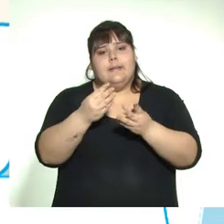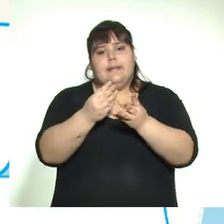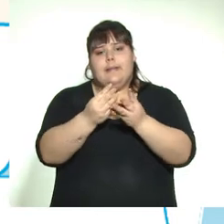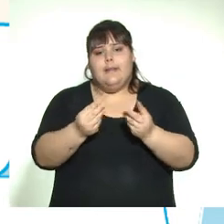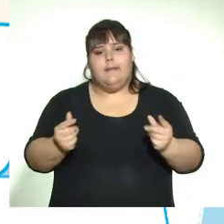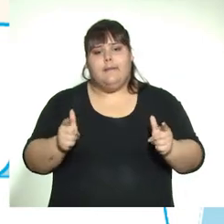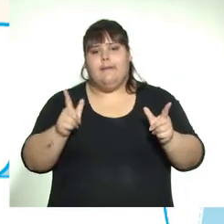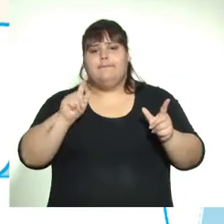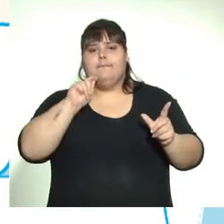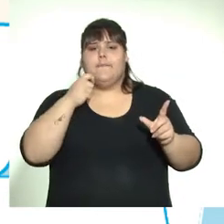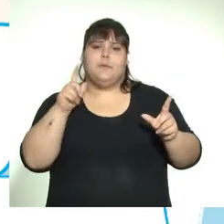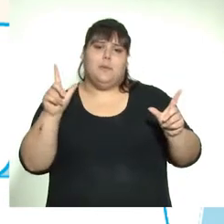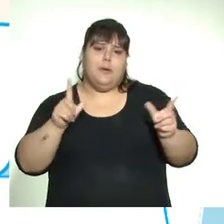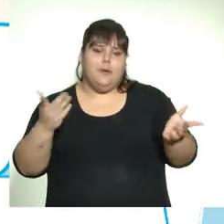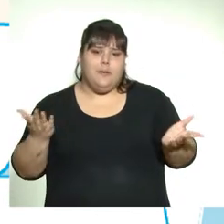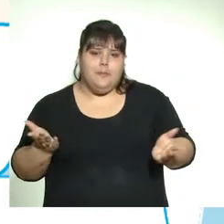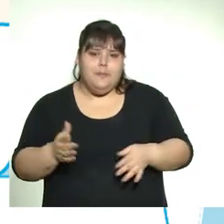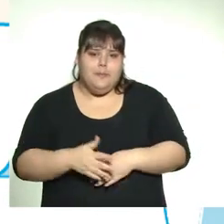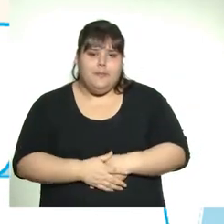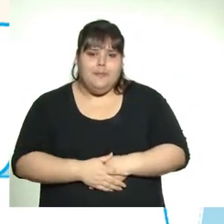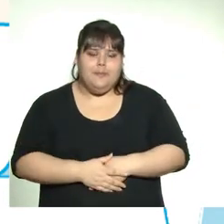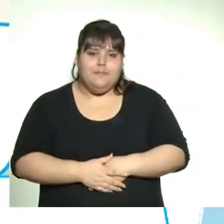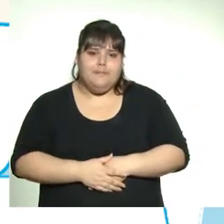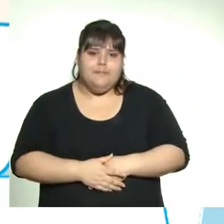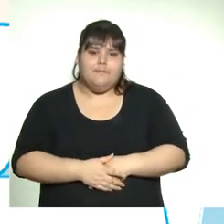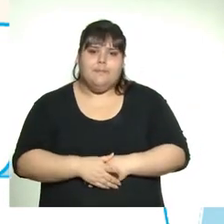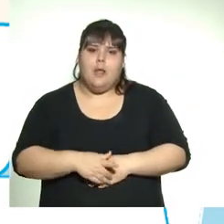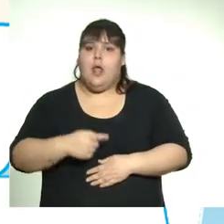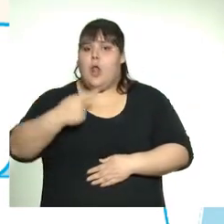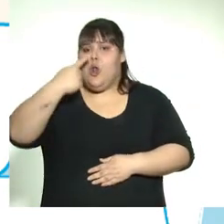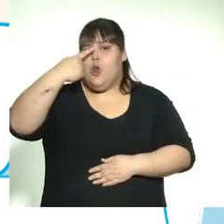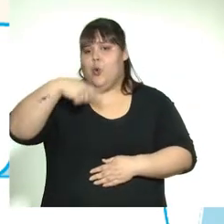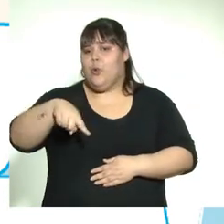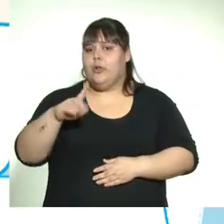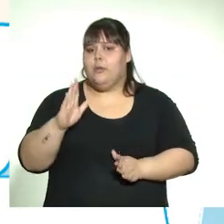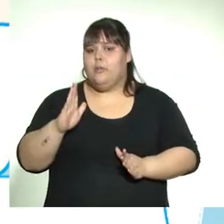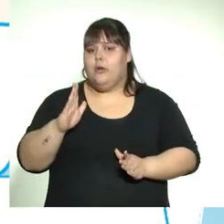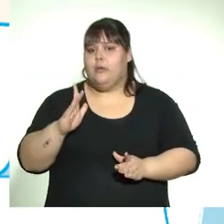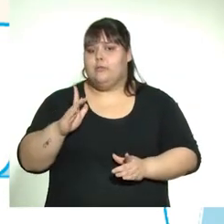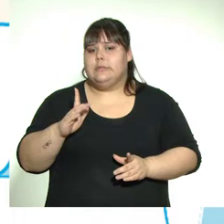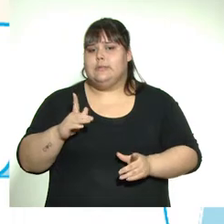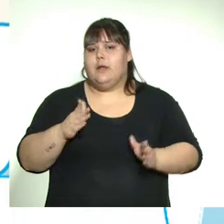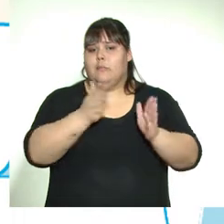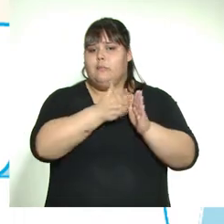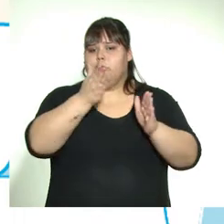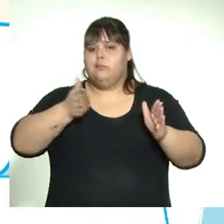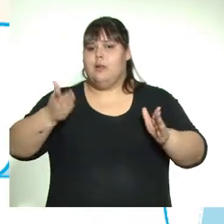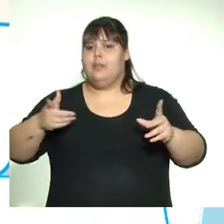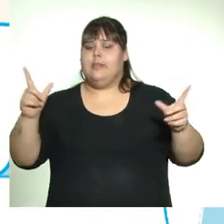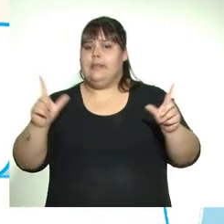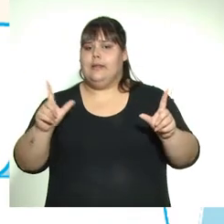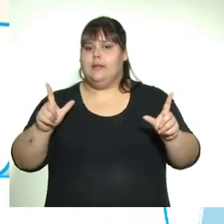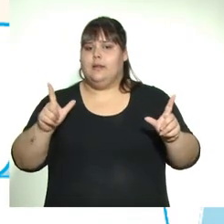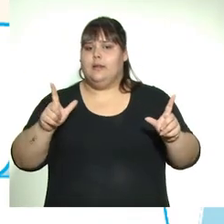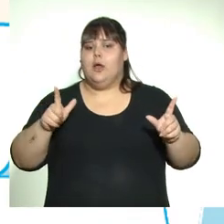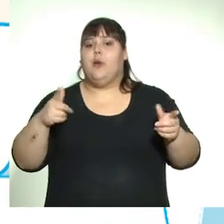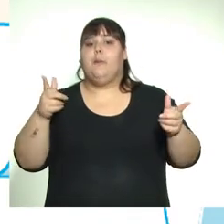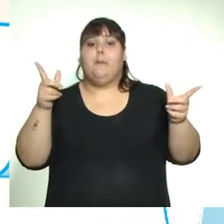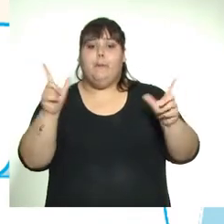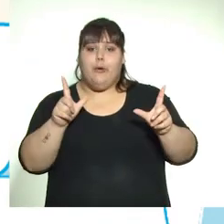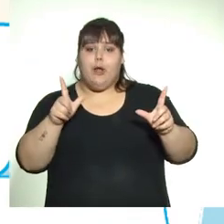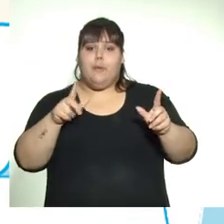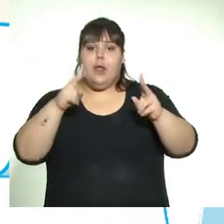al final de este hermoso programa, que es el último de este ciclo televisivo